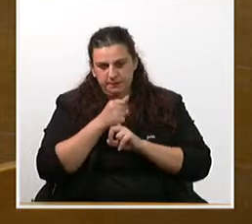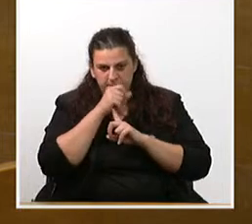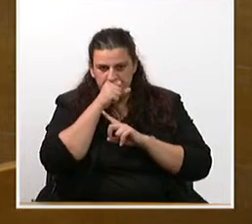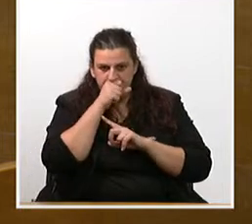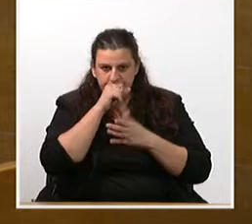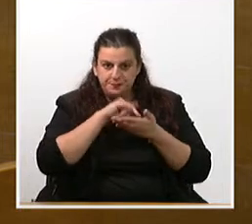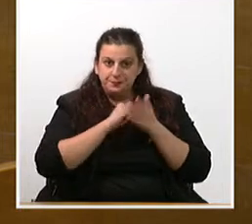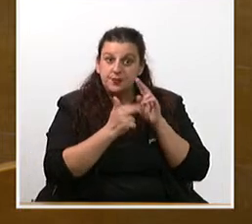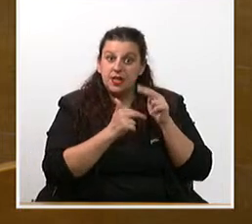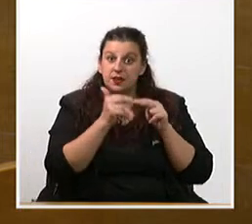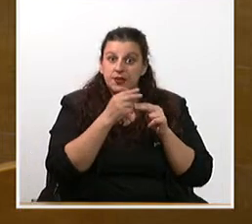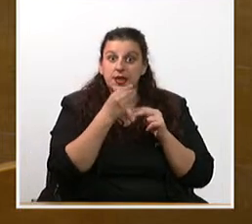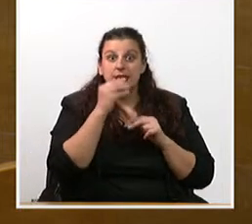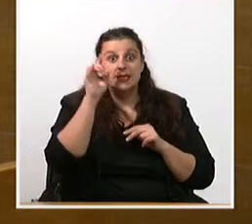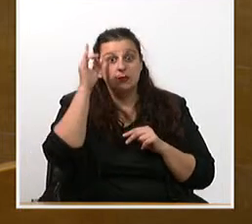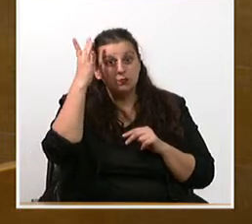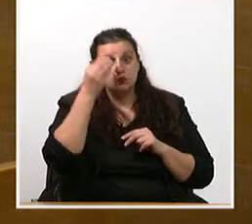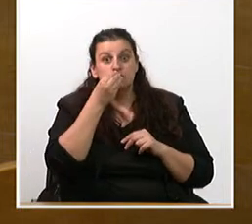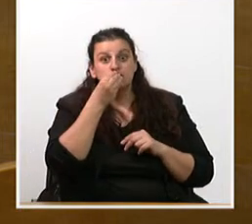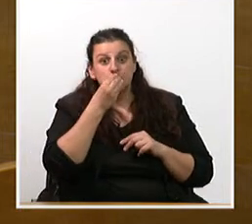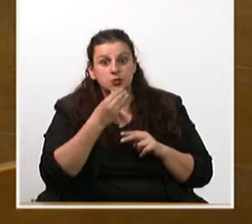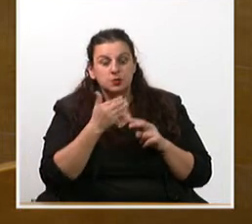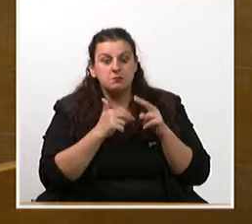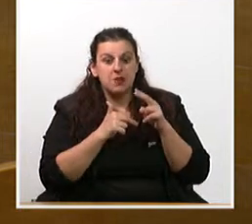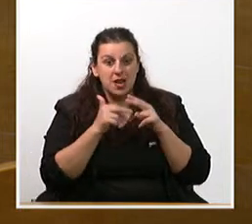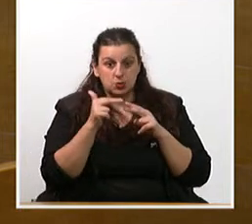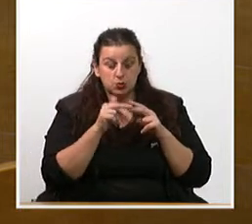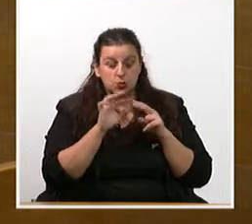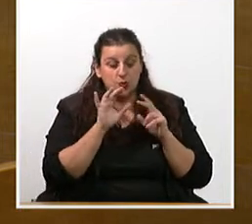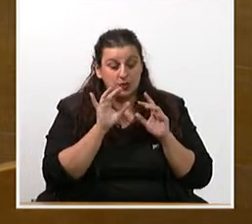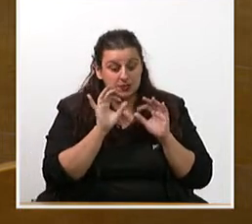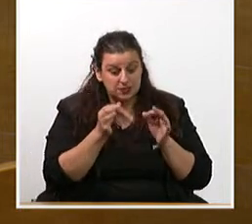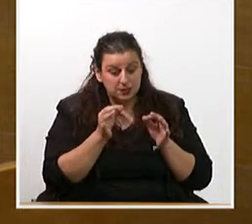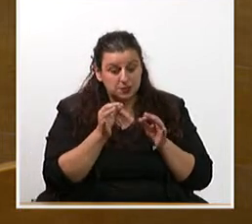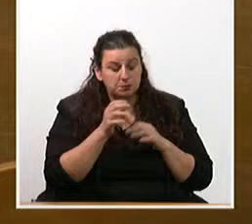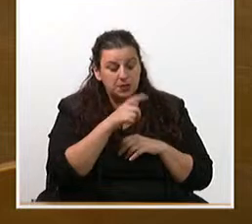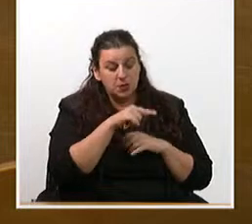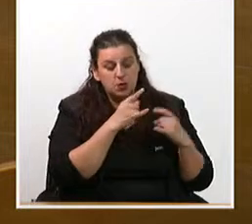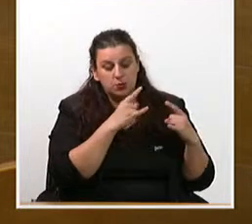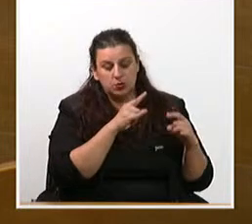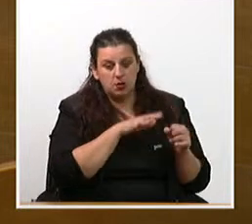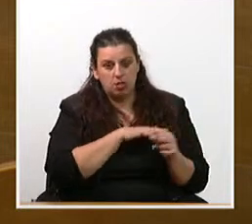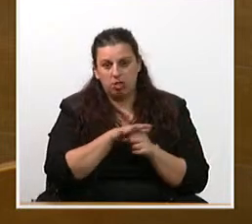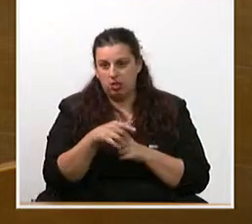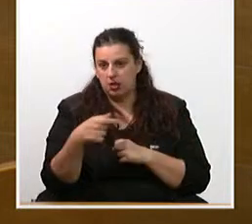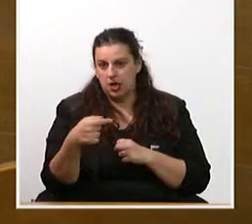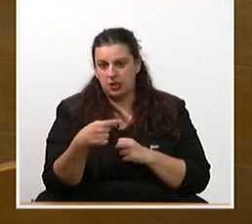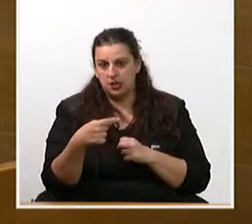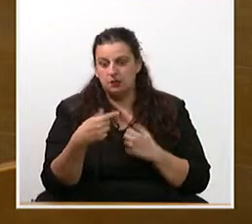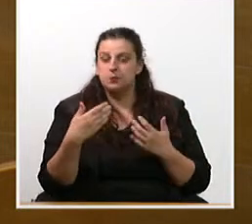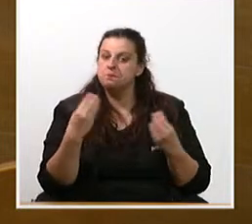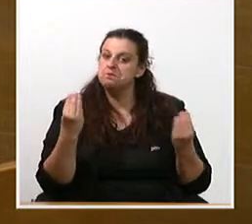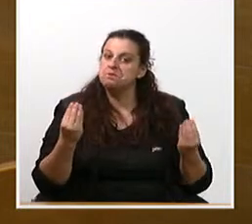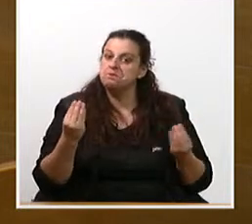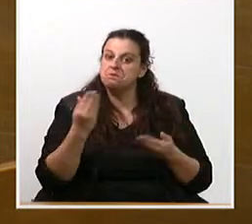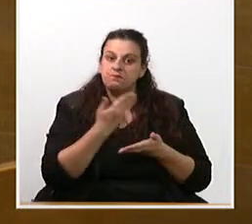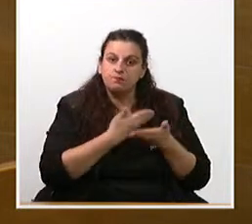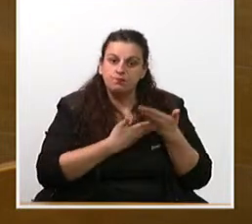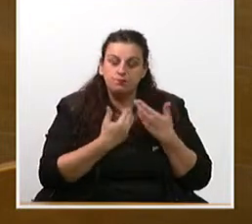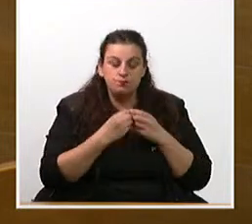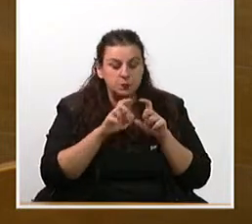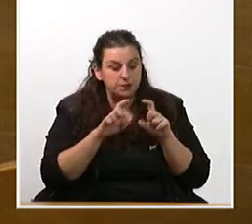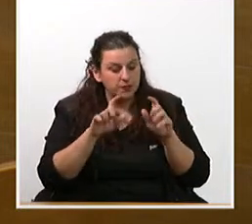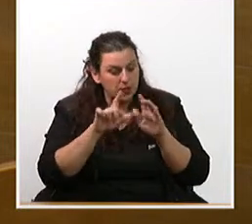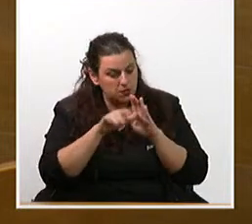antes era una buena idea para la construcción pero ustedes la han pervertido vamos a mejorar la colaboración con las entidades